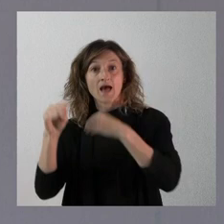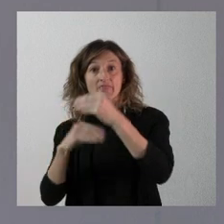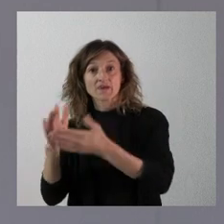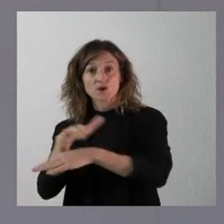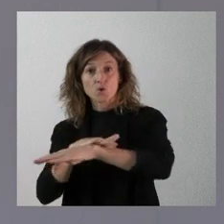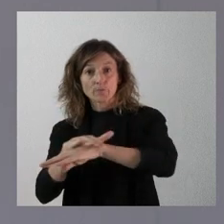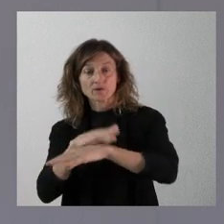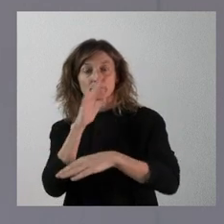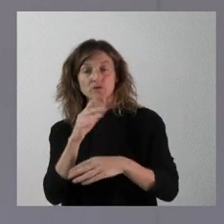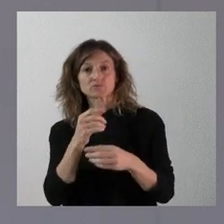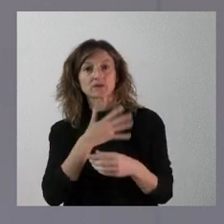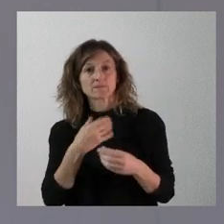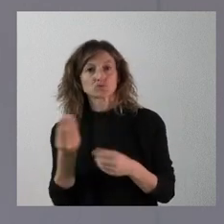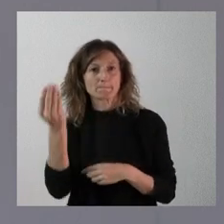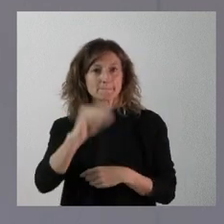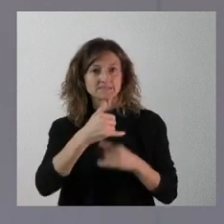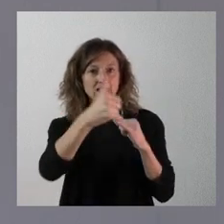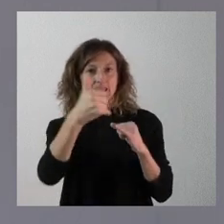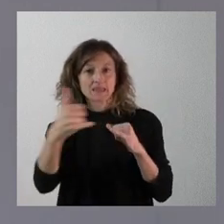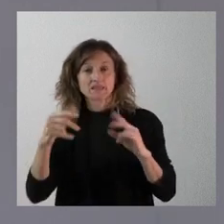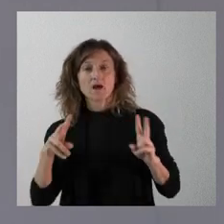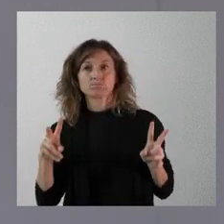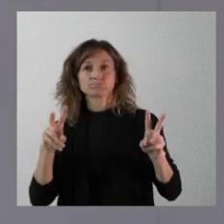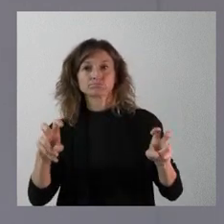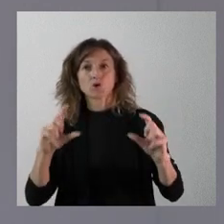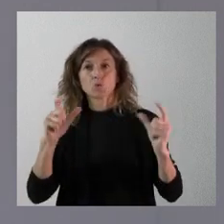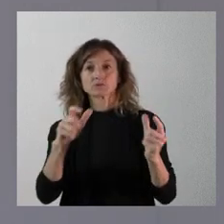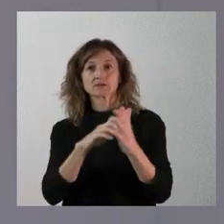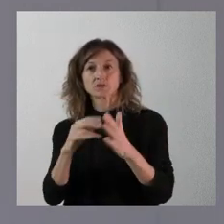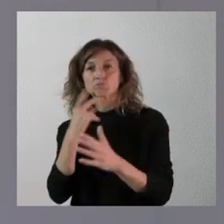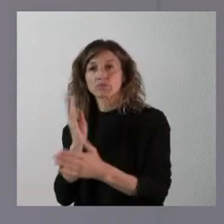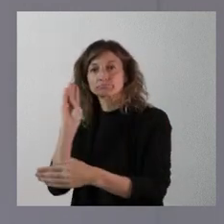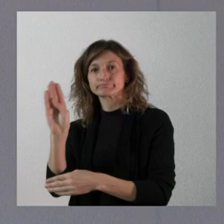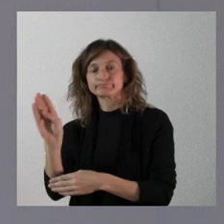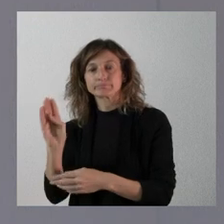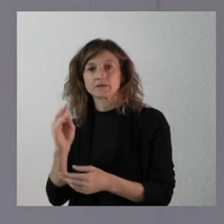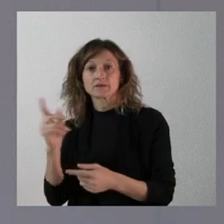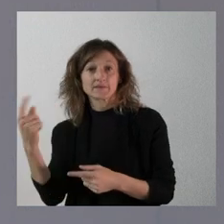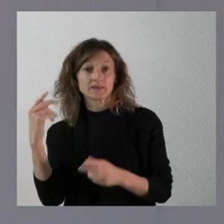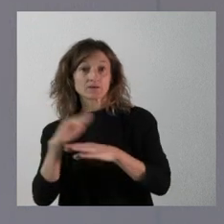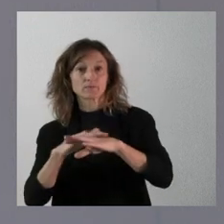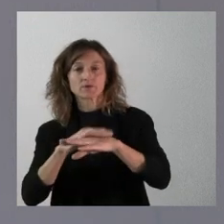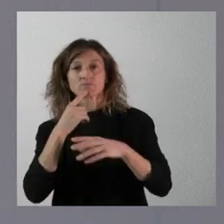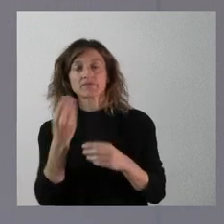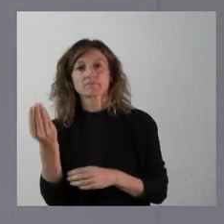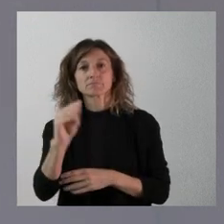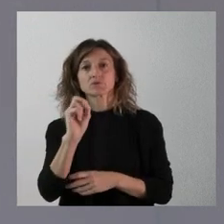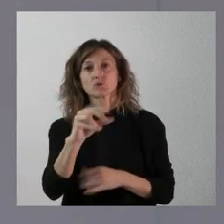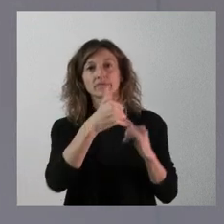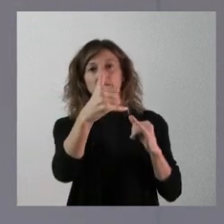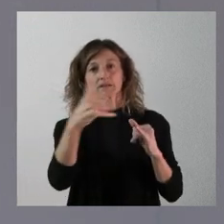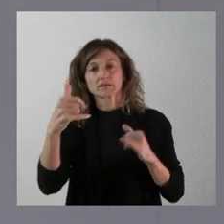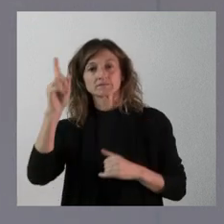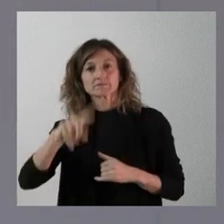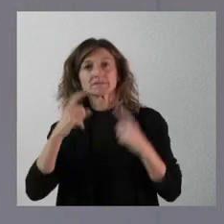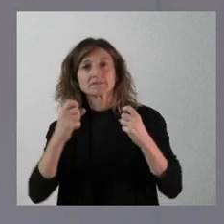pedido también ampliar a más líneas Pero es verdad que inicialmente a petición de la junta de Castilla la respuesta del gobierno ha sido anunciar esa ampliación a 12 líneas también pedimos que